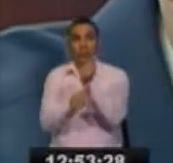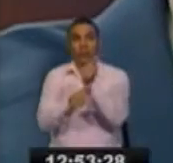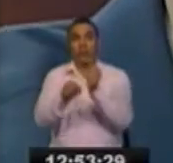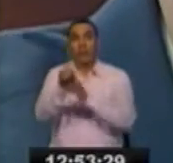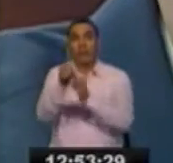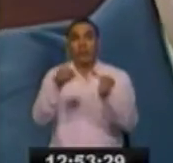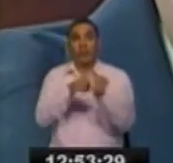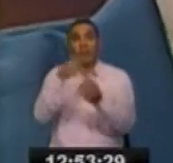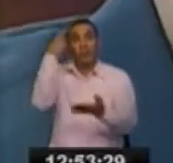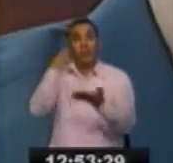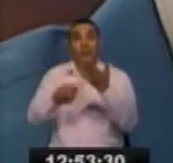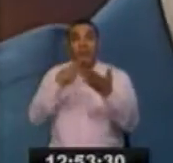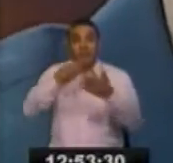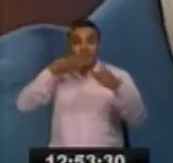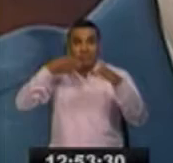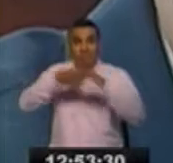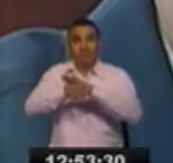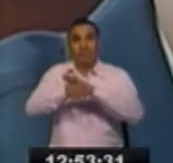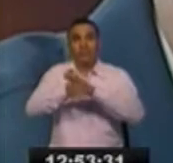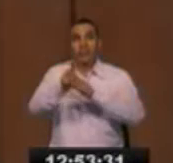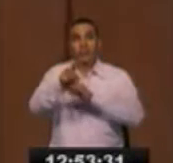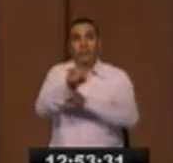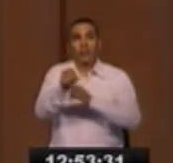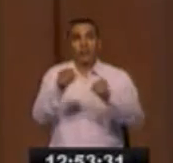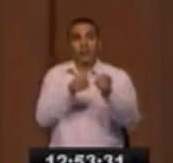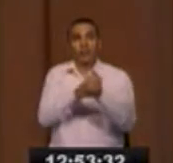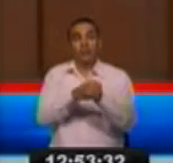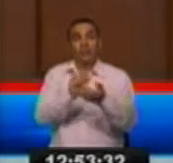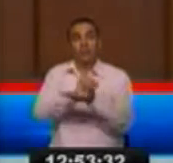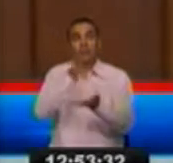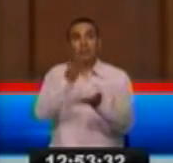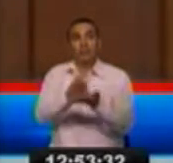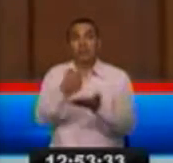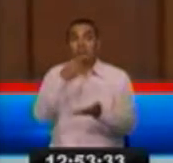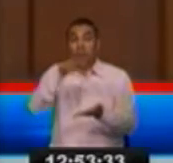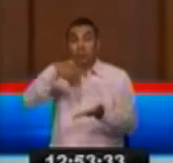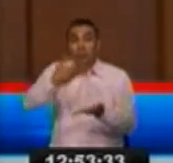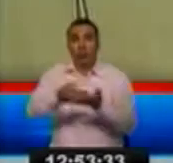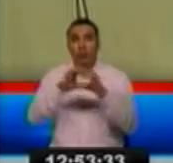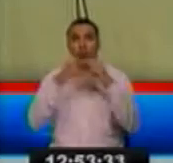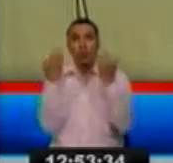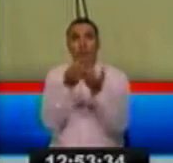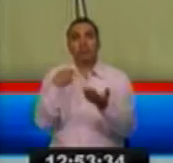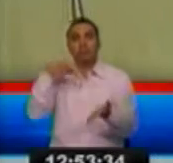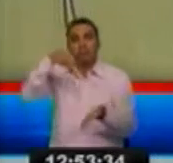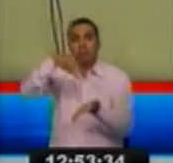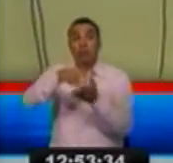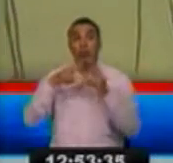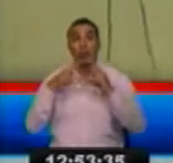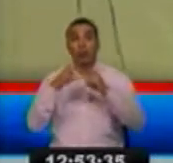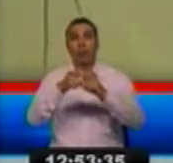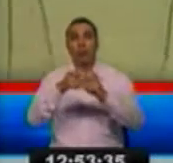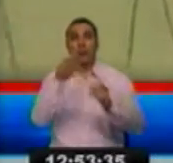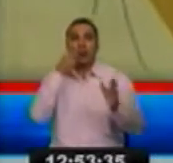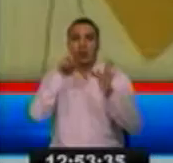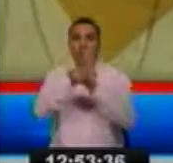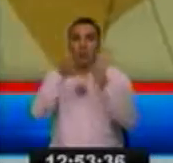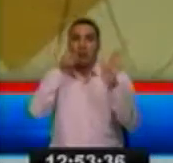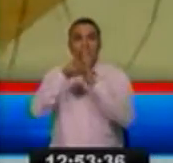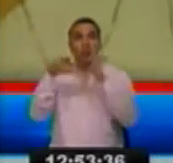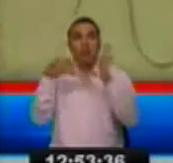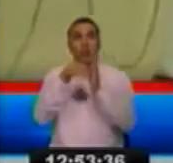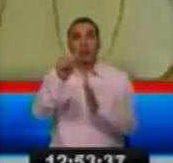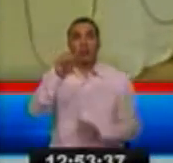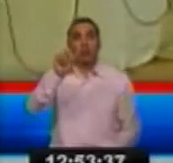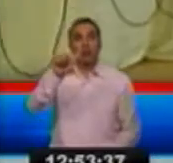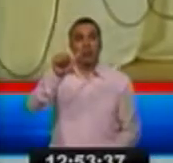despacho para ingresar así a la sede legislativa. Compareció ante la comisión ocasional que investiga las acusaciones contra